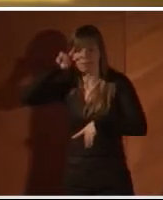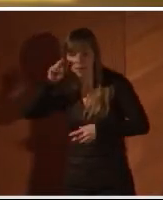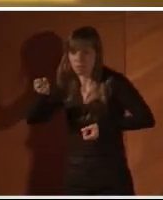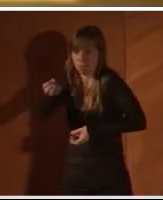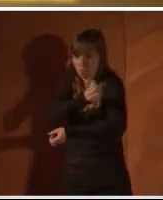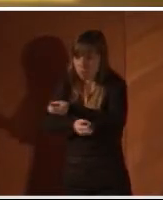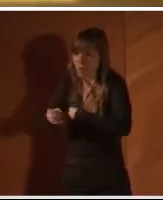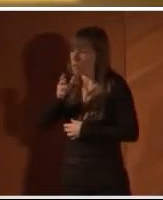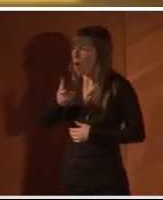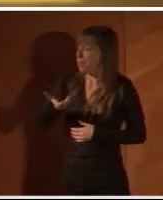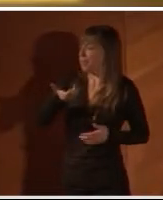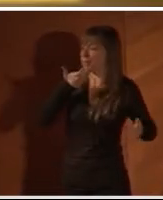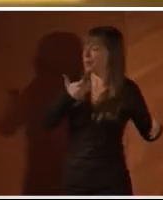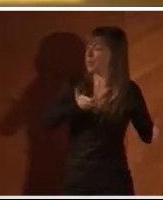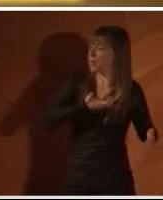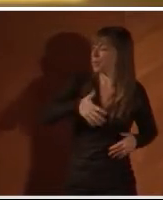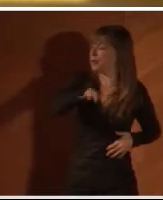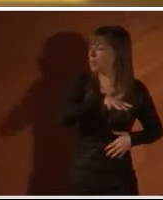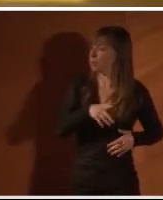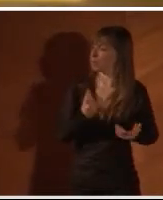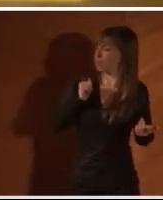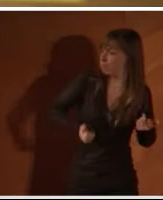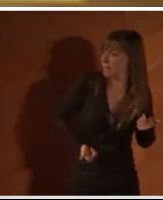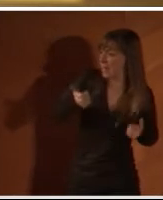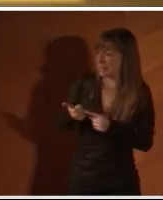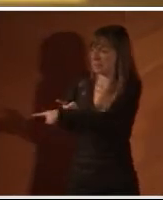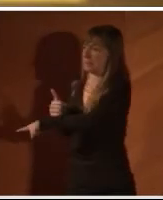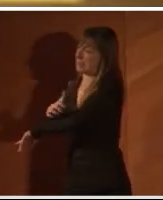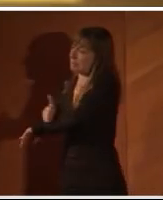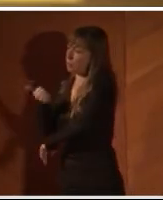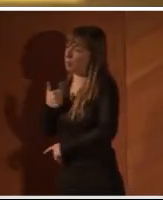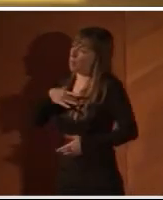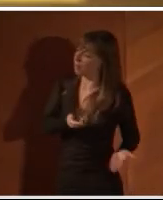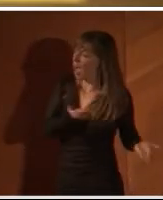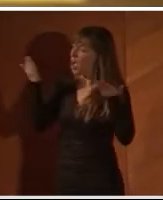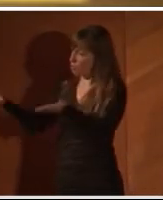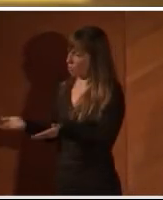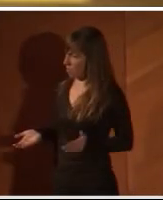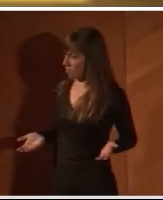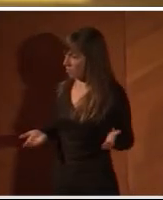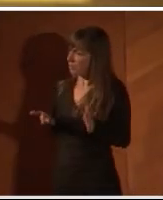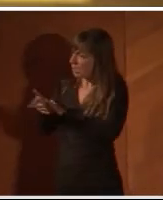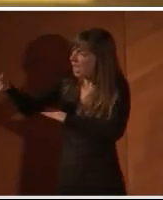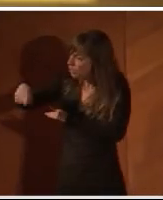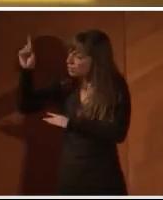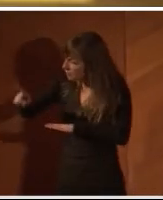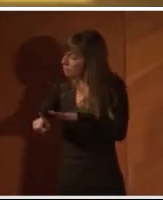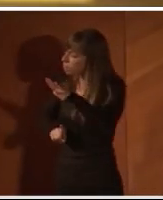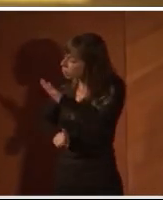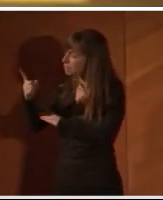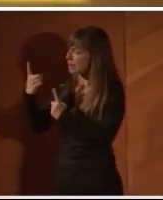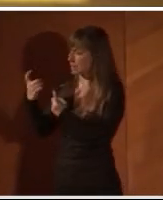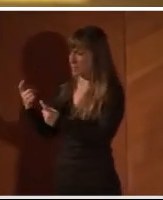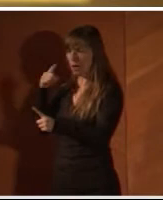con más recursos pueden ayudar a los municipios más pequeños o con menos recursos que también necesitan poder desarrollar y poder llevar a cabo